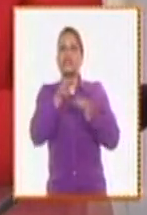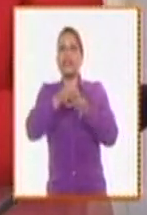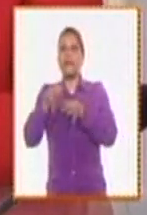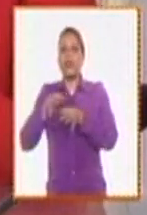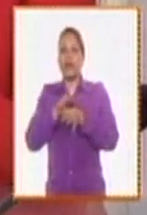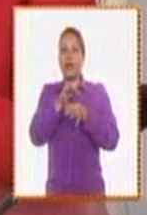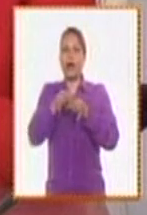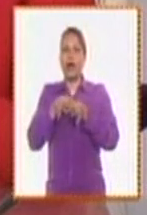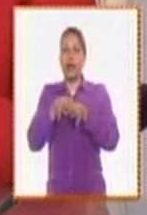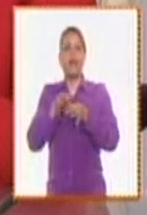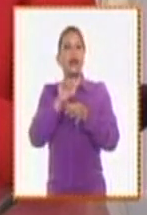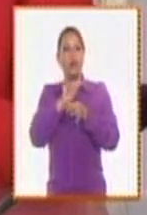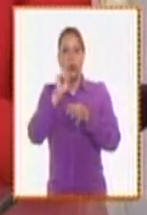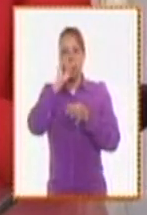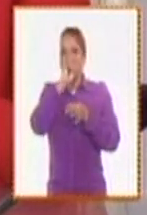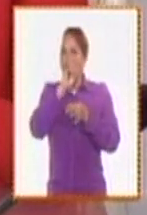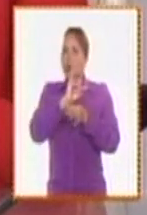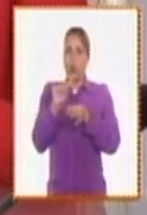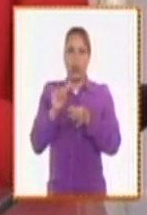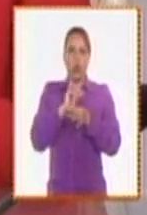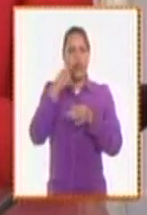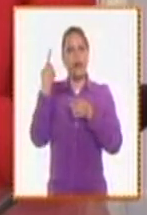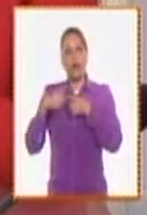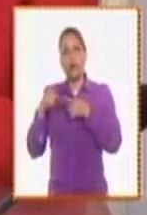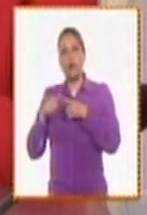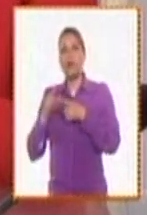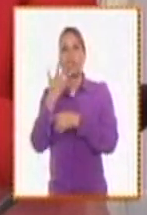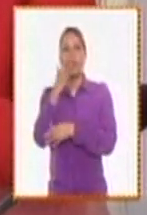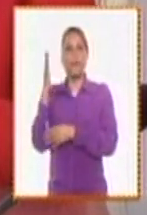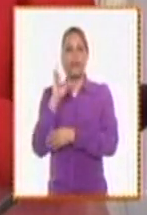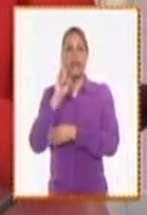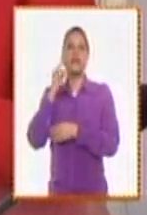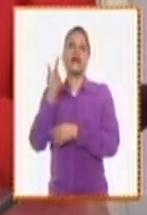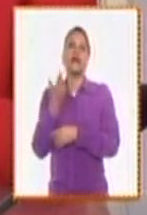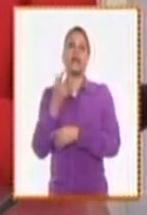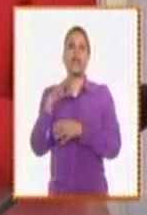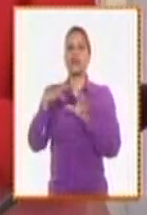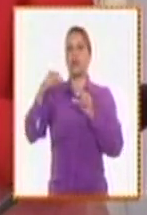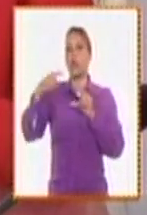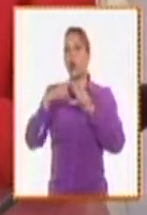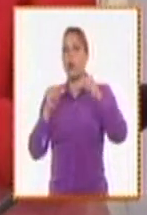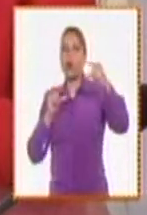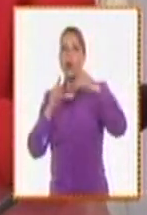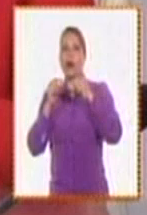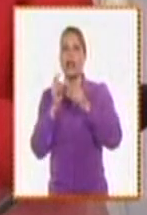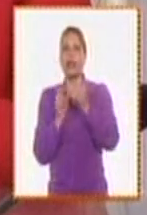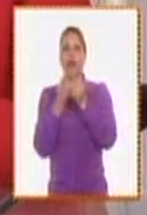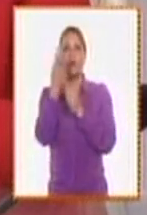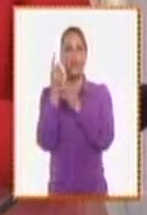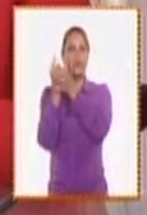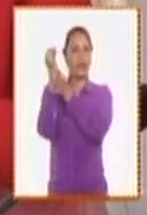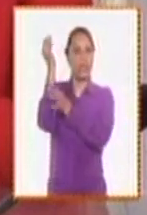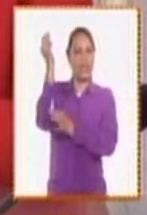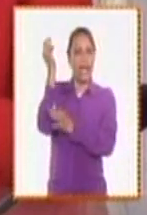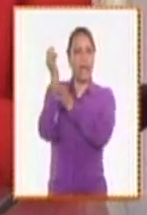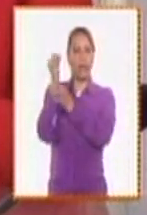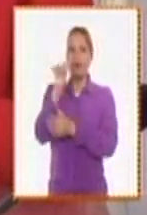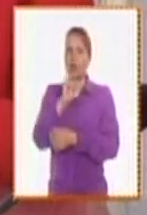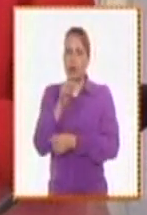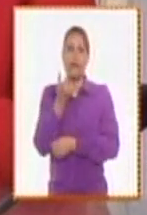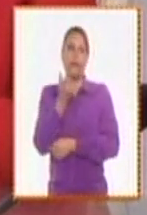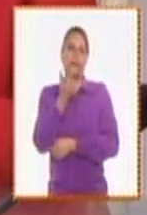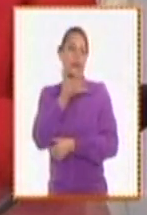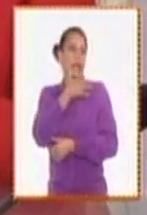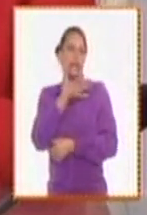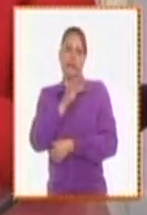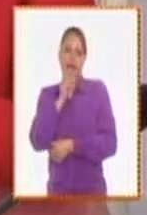refirió, o sencillamente tengan otras partes de estas plantas, ya sean las hojas, ya sean los tallos, que al final también tienen efectos de drogadicción.